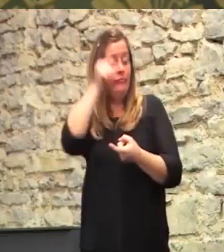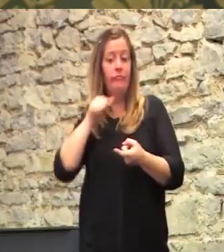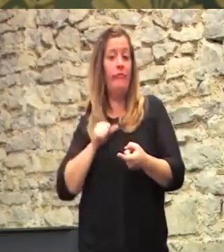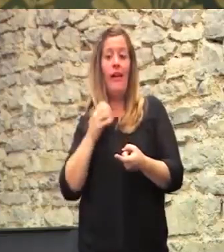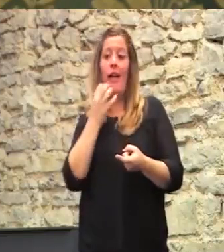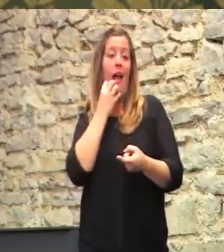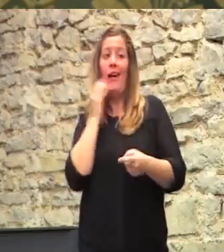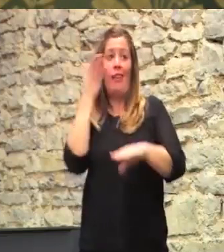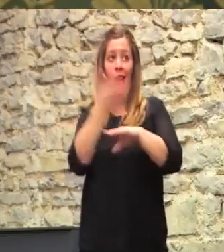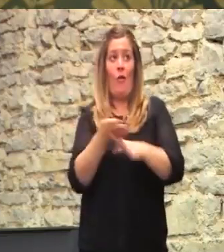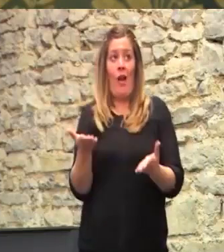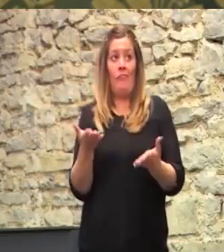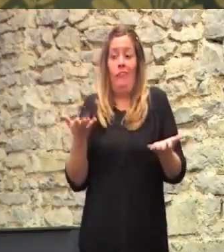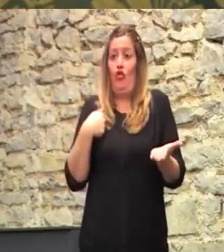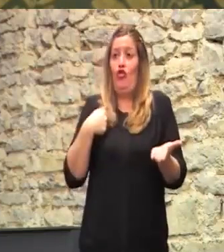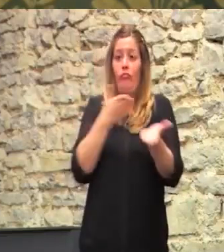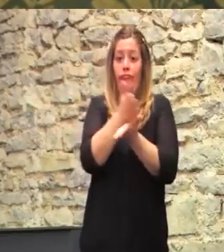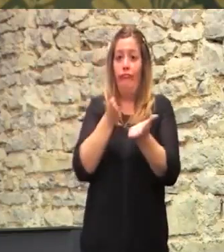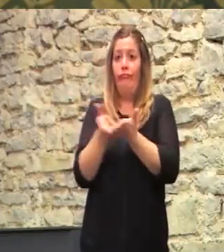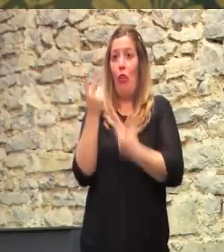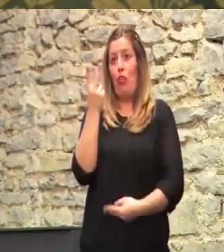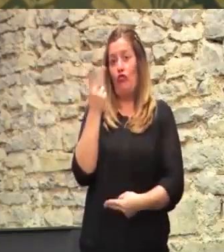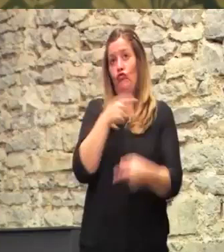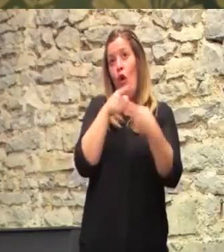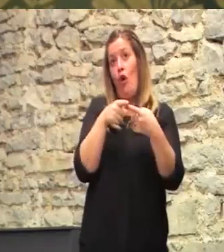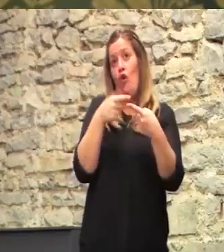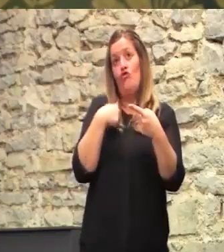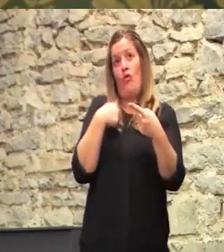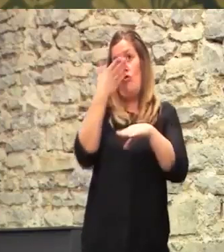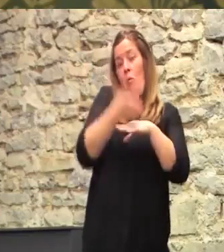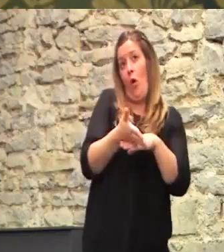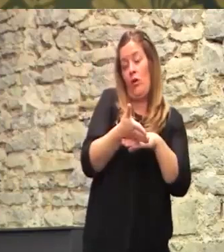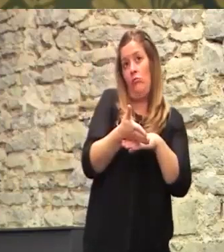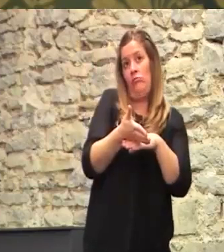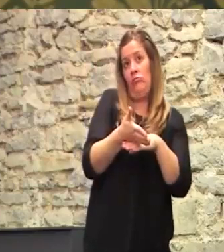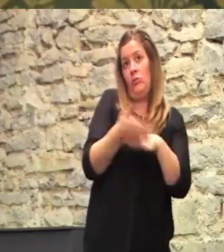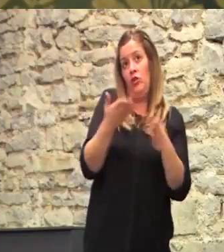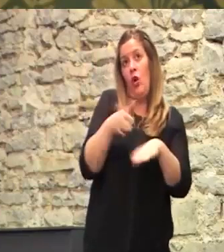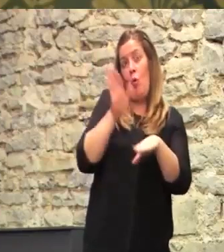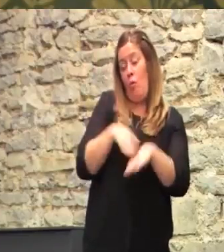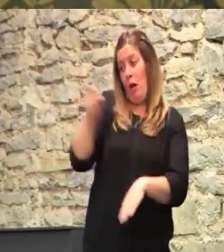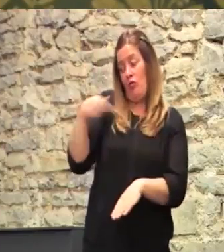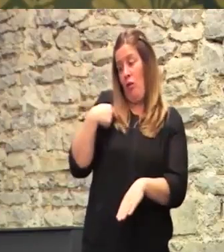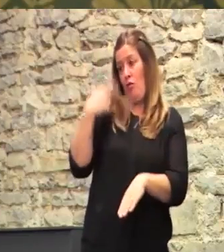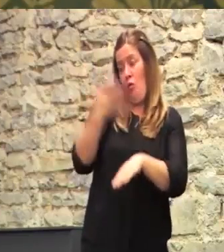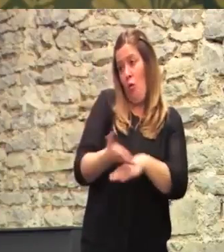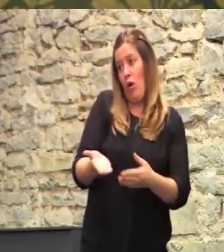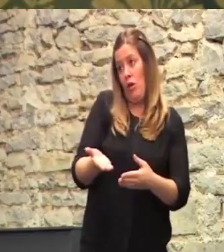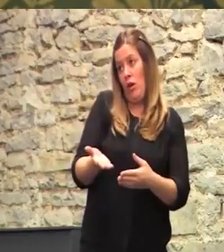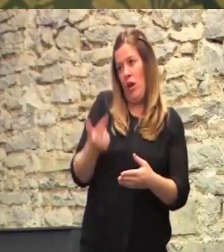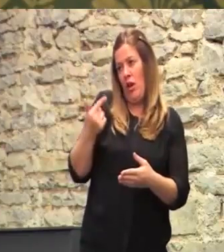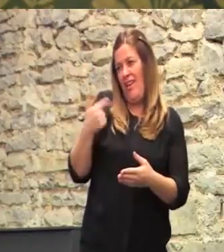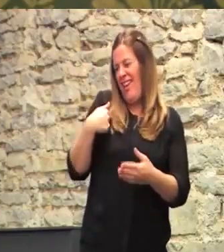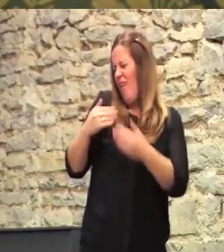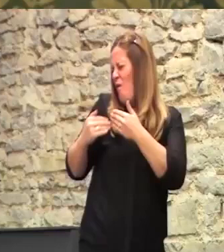alternativas o yo no voy le echo la culpa el que por él no voy se lo voy a estar